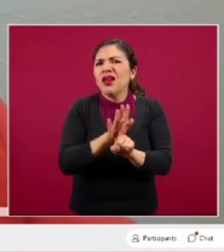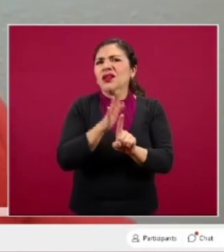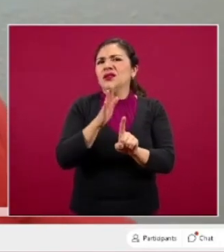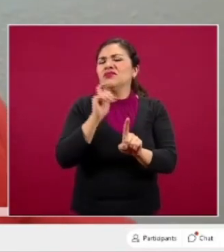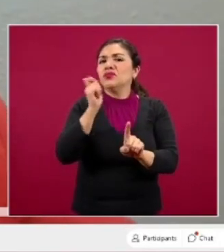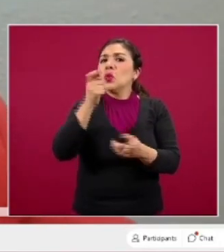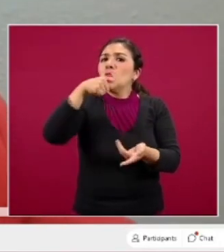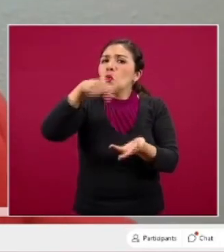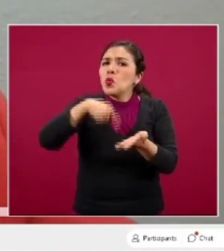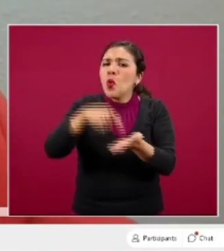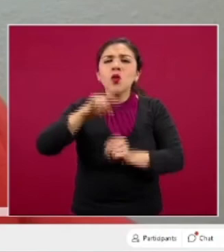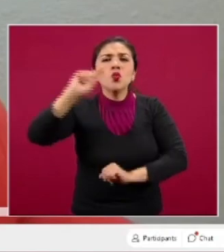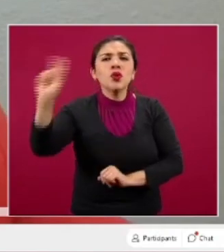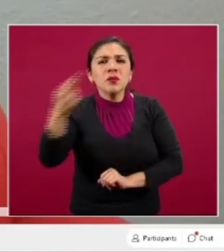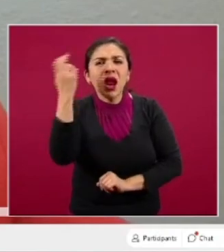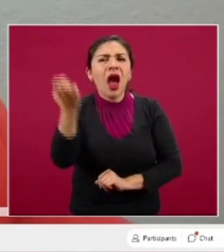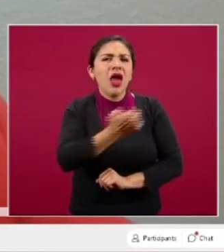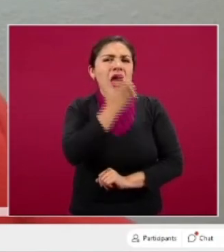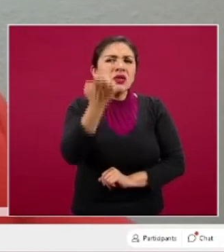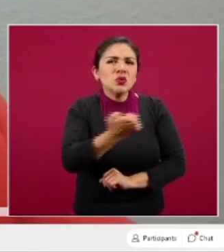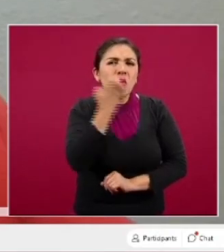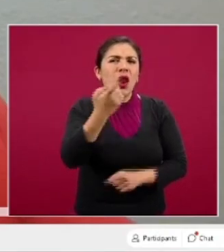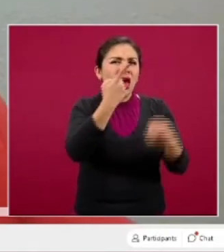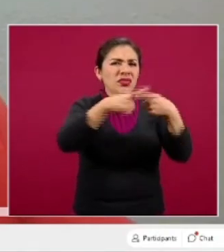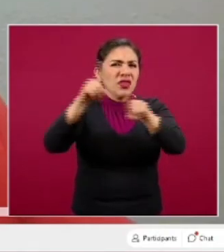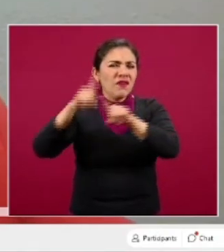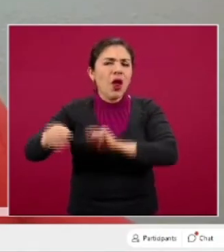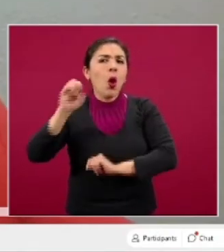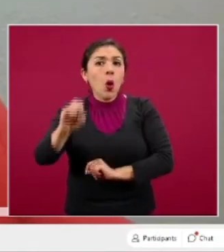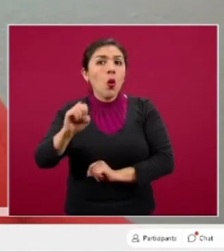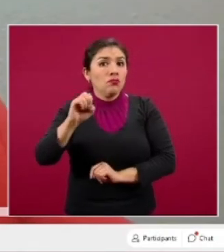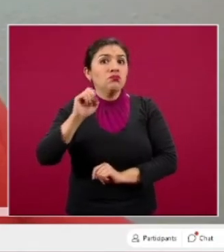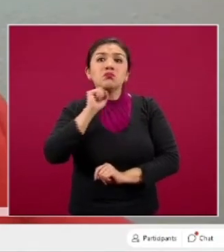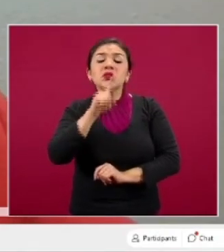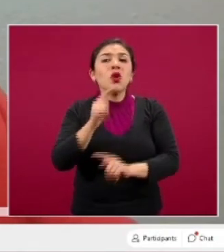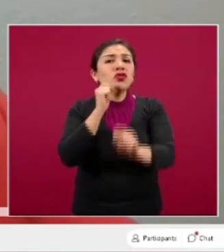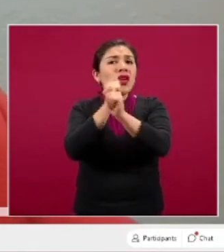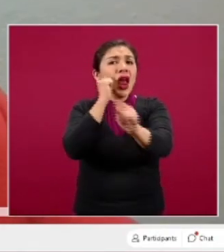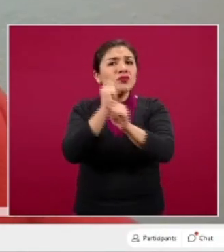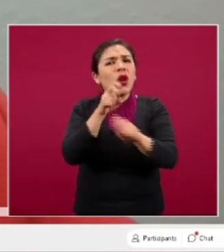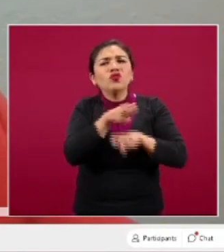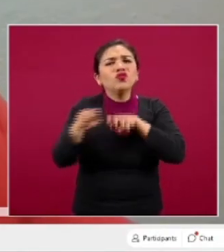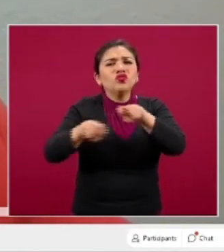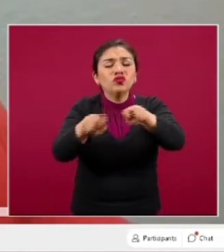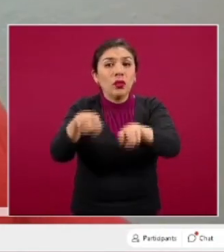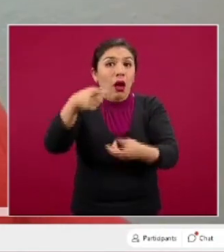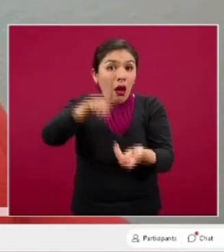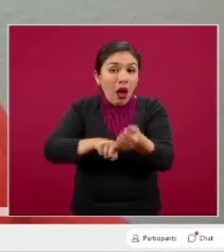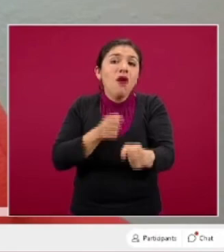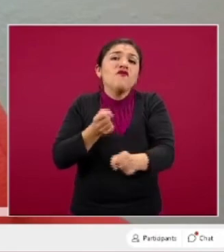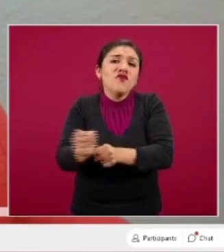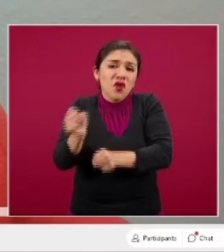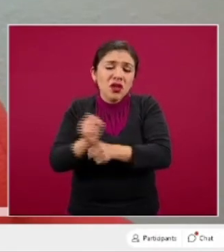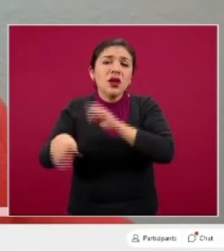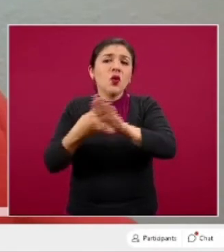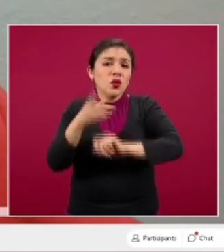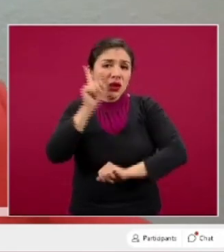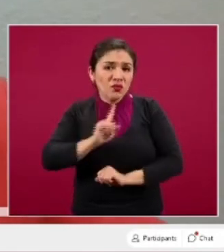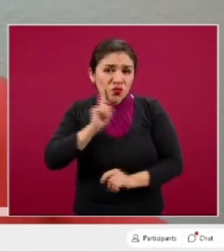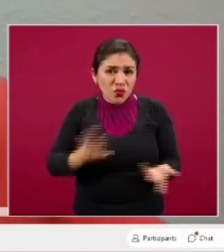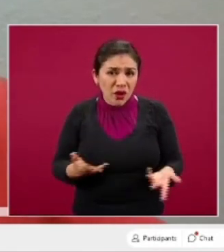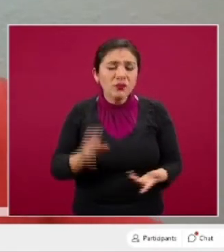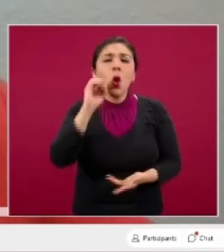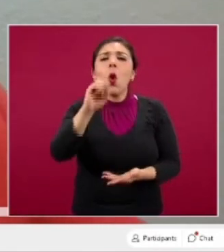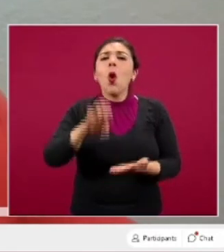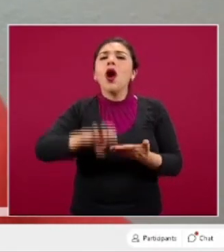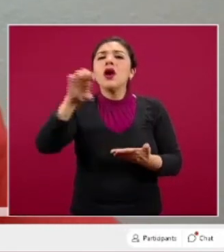las universidades, en las escuelas, en el propio transporte público, eso también es violencia contra las mujeres. O